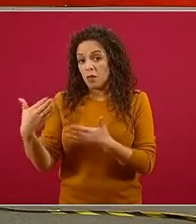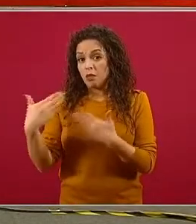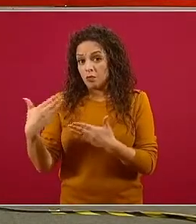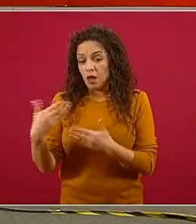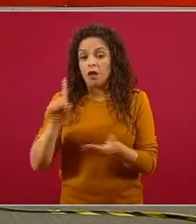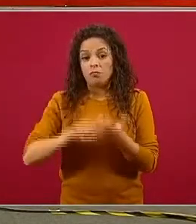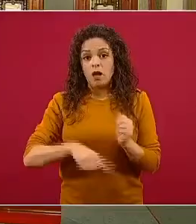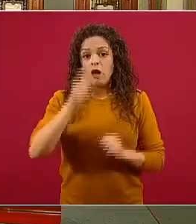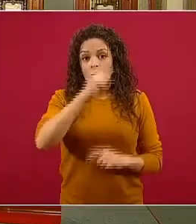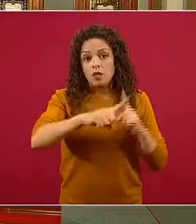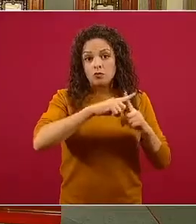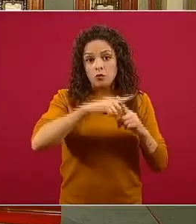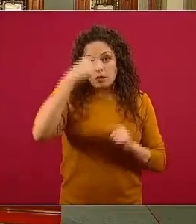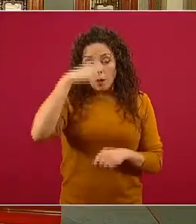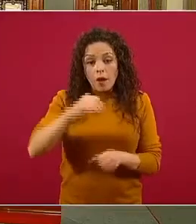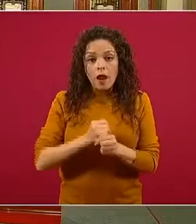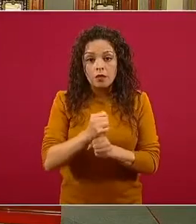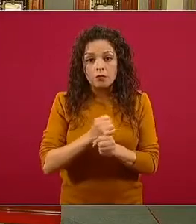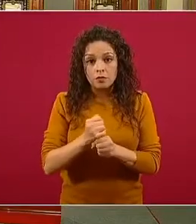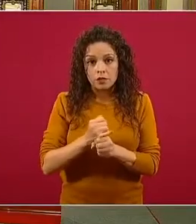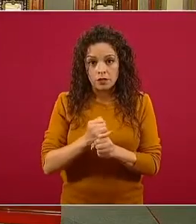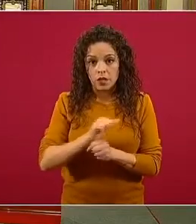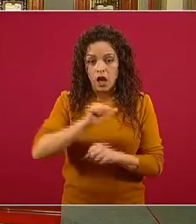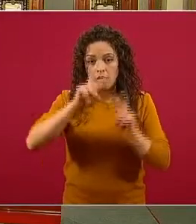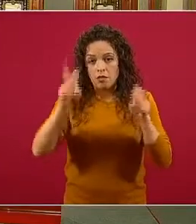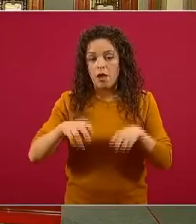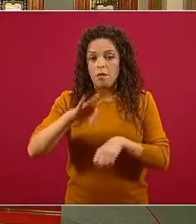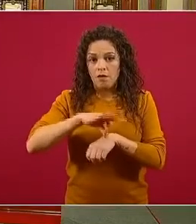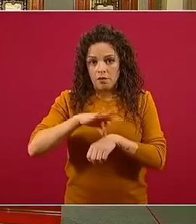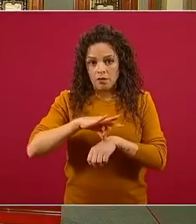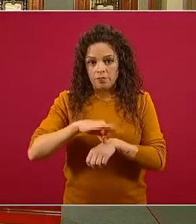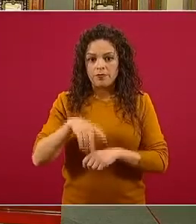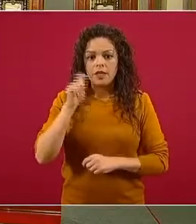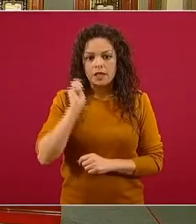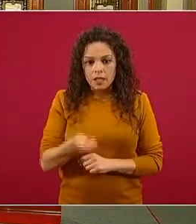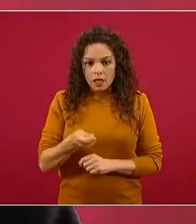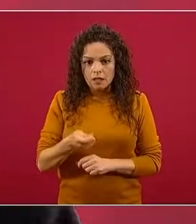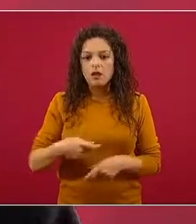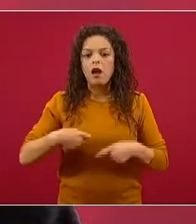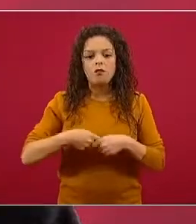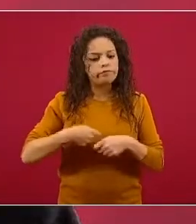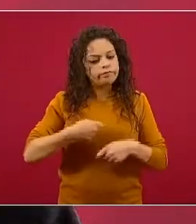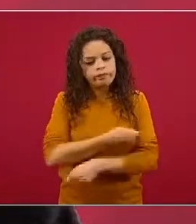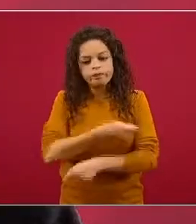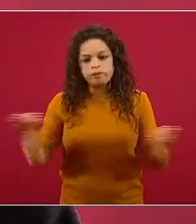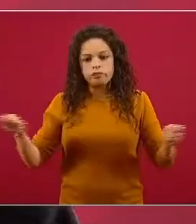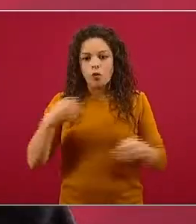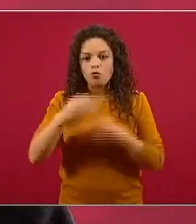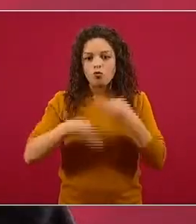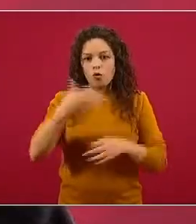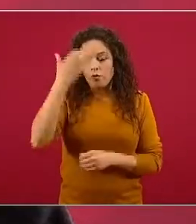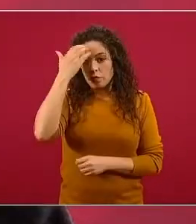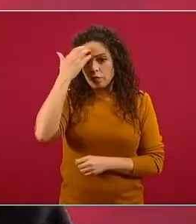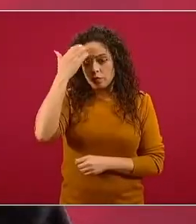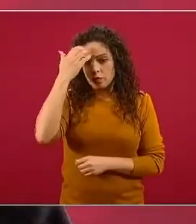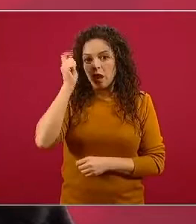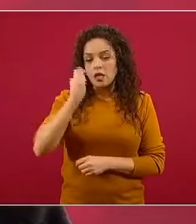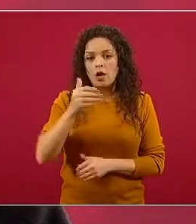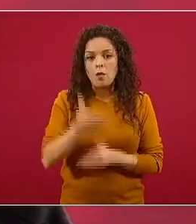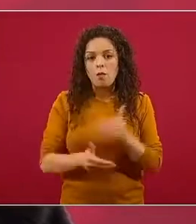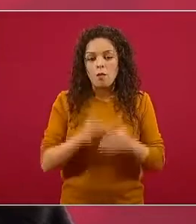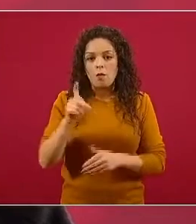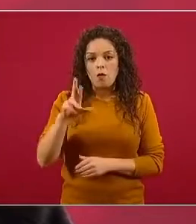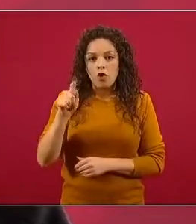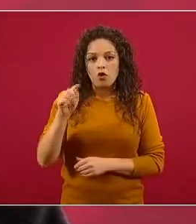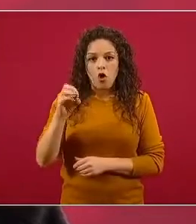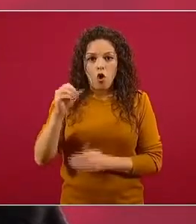positivo para la investigación farmacéutica, que consiste en hacer público el protocolo de investigación. Otros laboratorios no lo han hecho público, pero